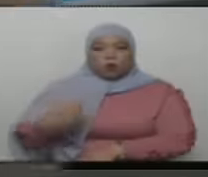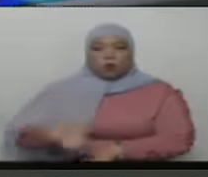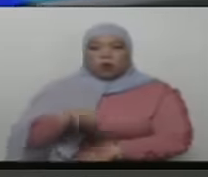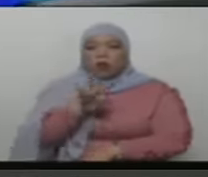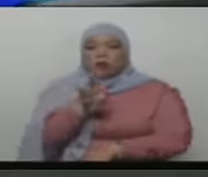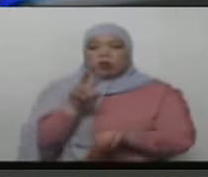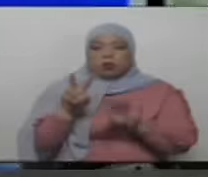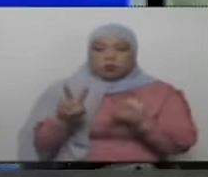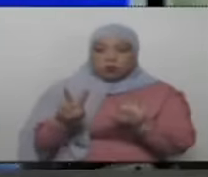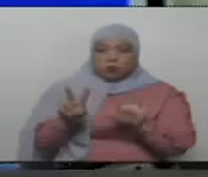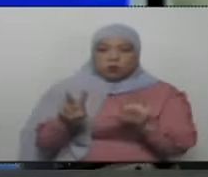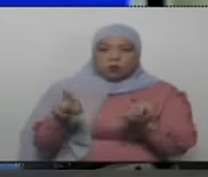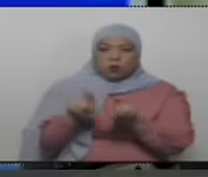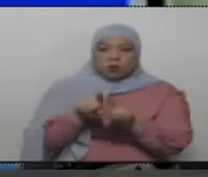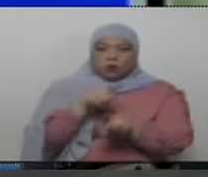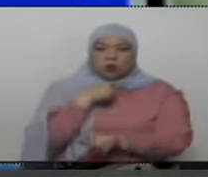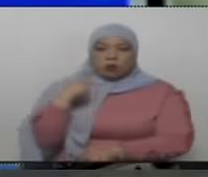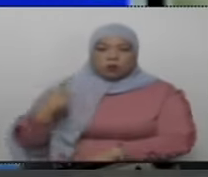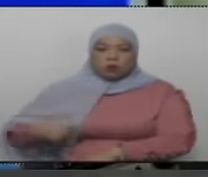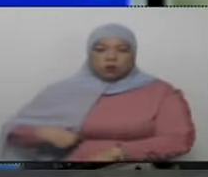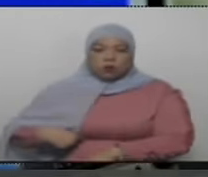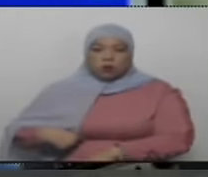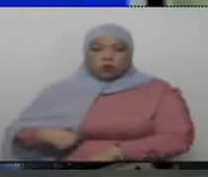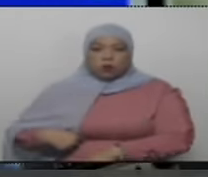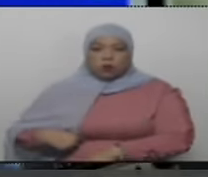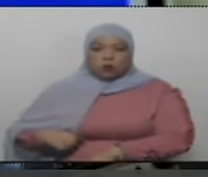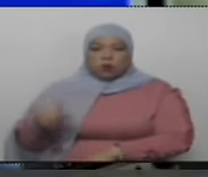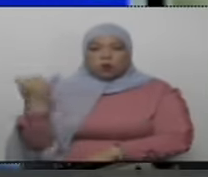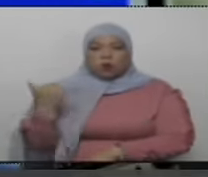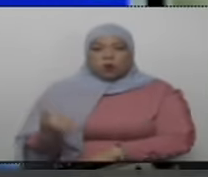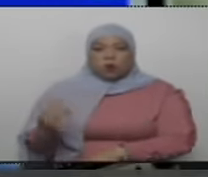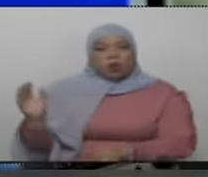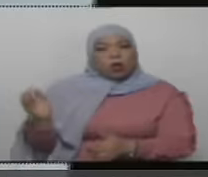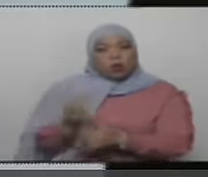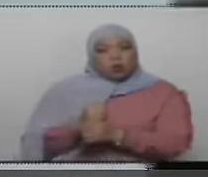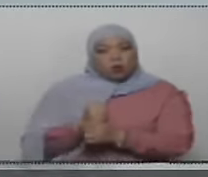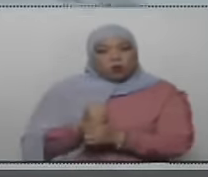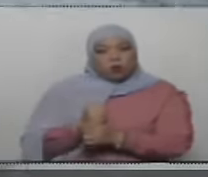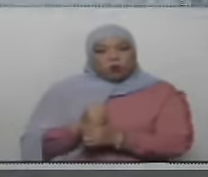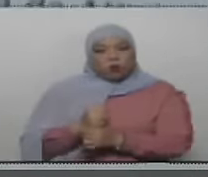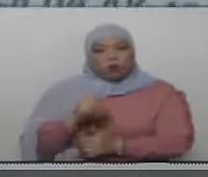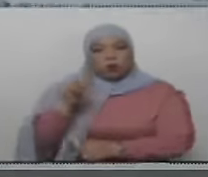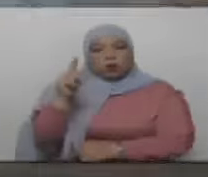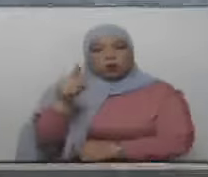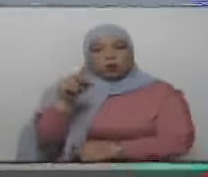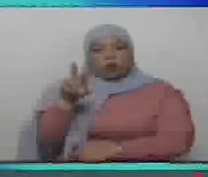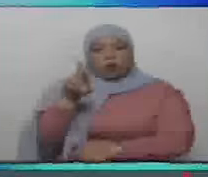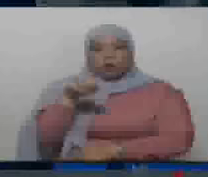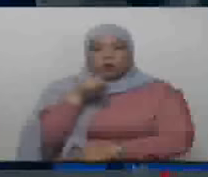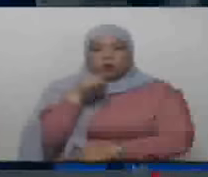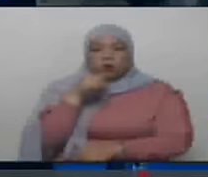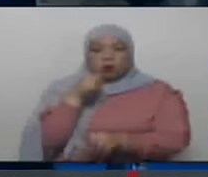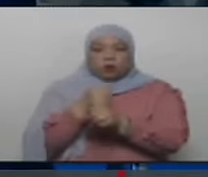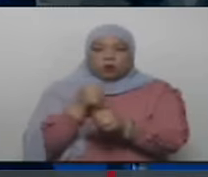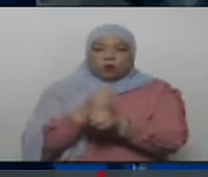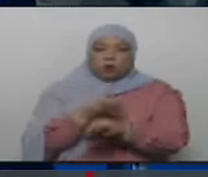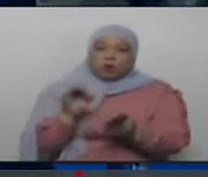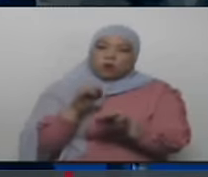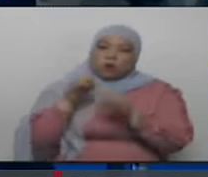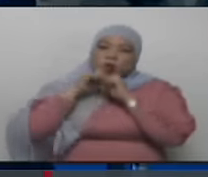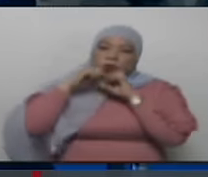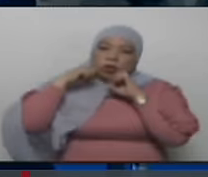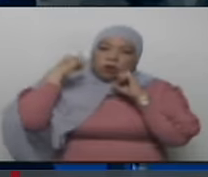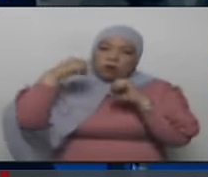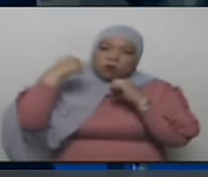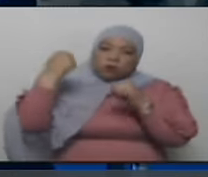las cajas dicen Century Arms. Las que hoy decomisamos, de esta fábrica. No se diga más. No digo más nada. El combate, o parte